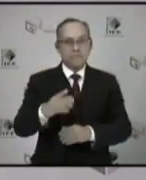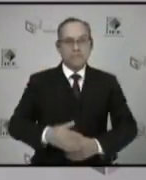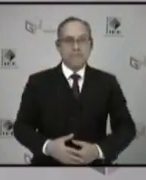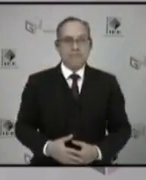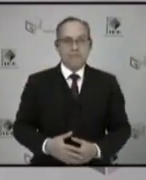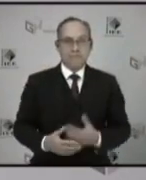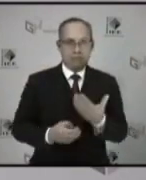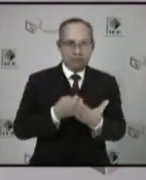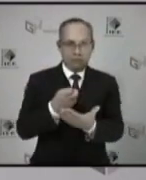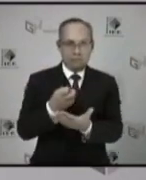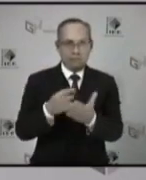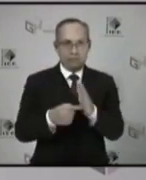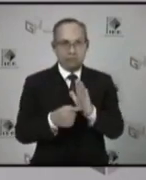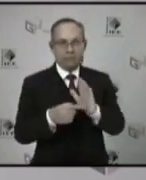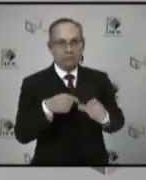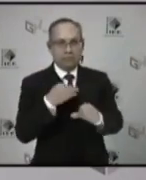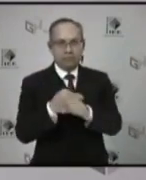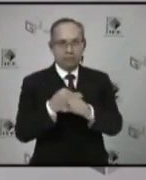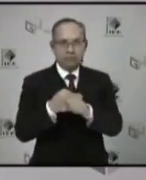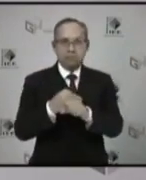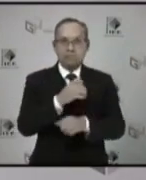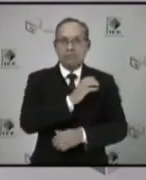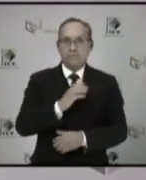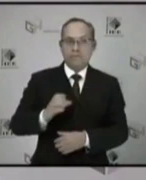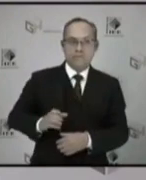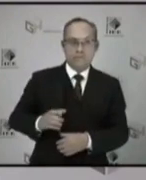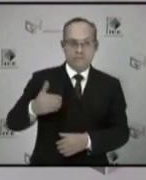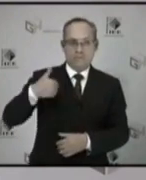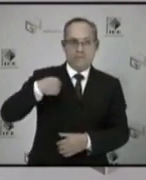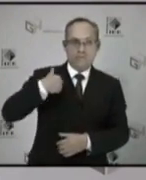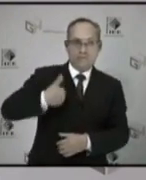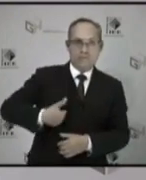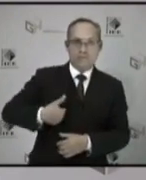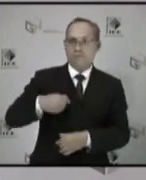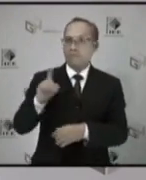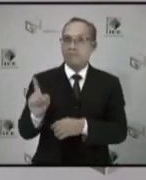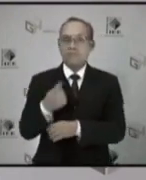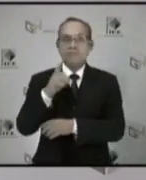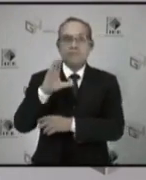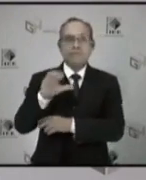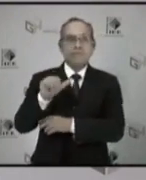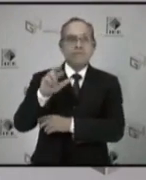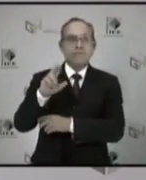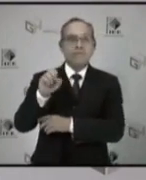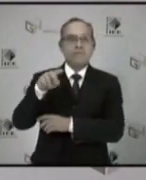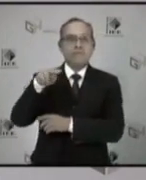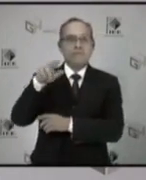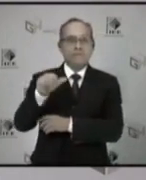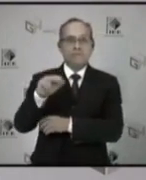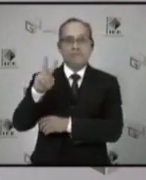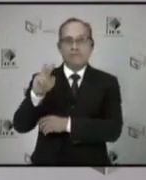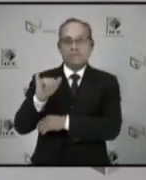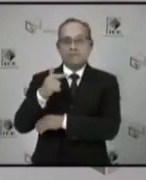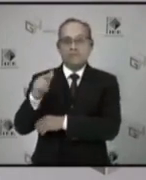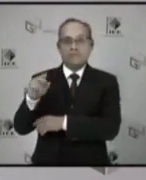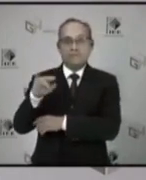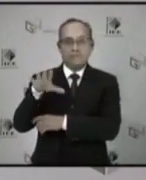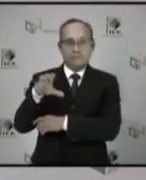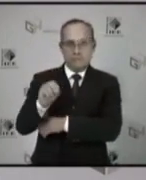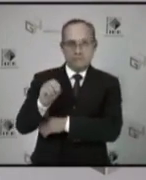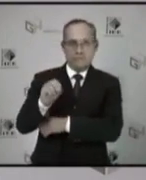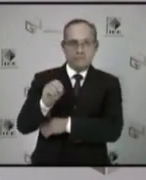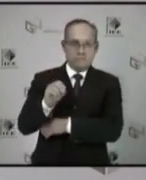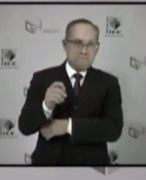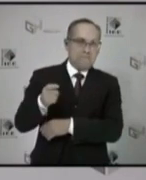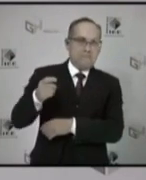compañeros candidatos. Soy Carolina Vigiano. Caro, una mujer íntegra, una mujer capaz, que